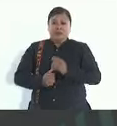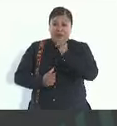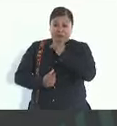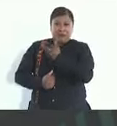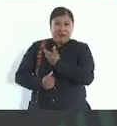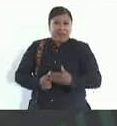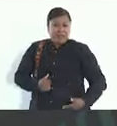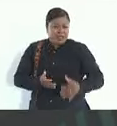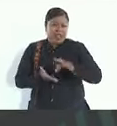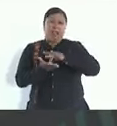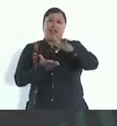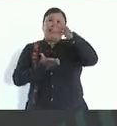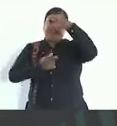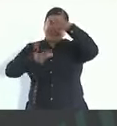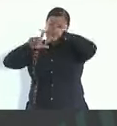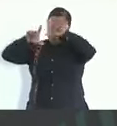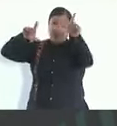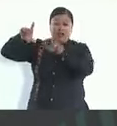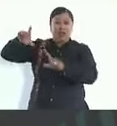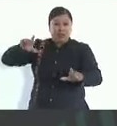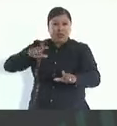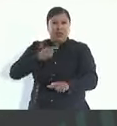al pueblo de México,